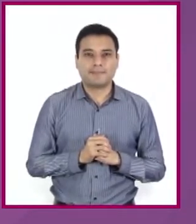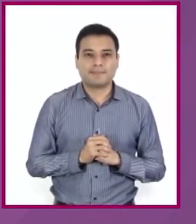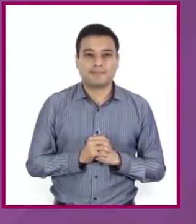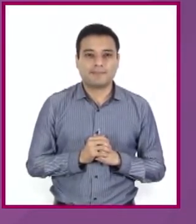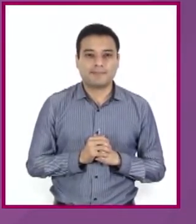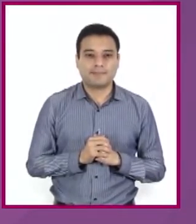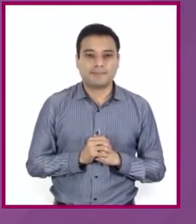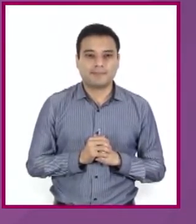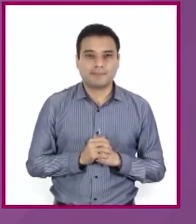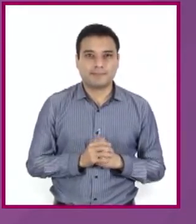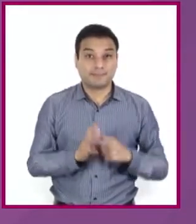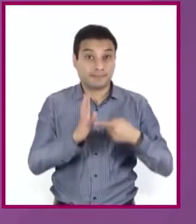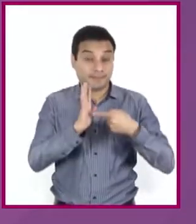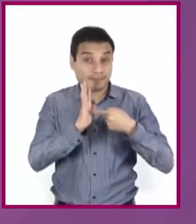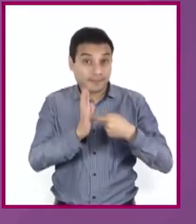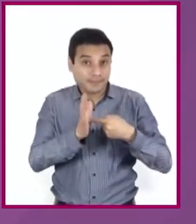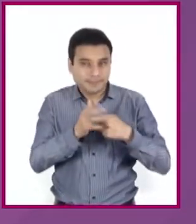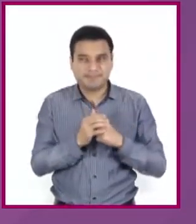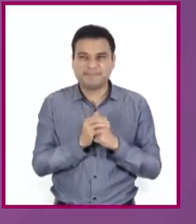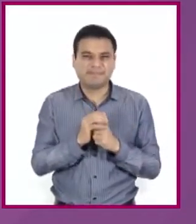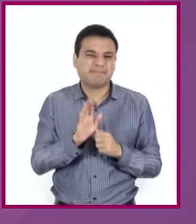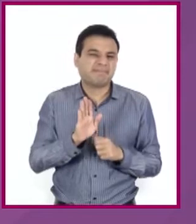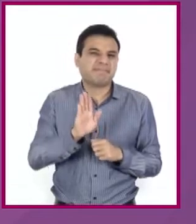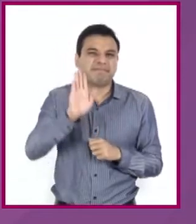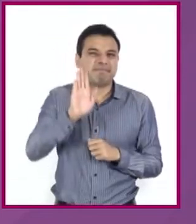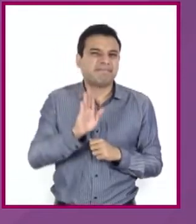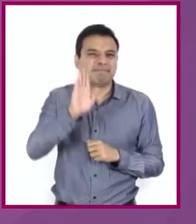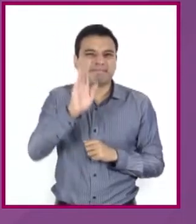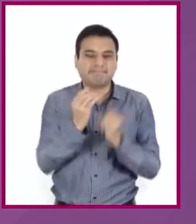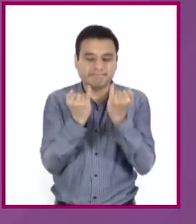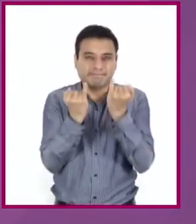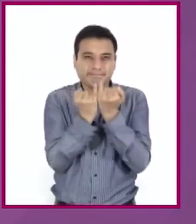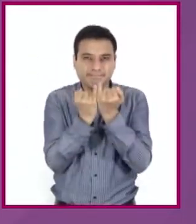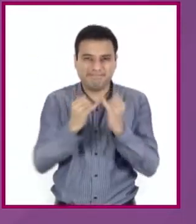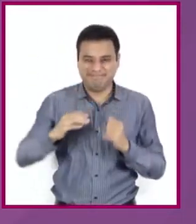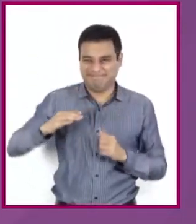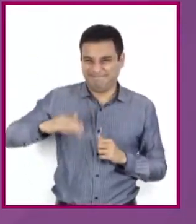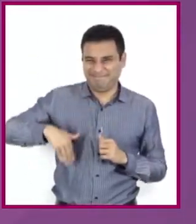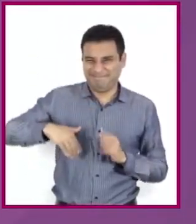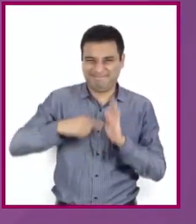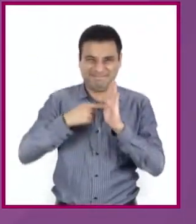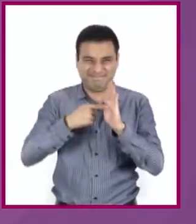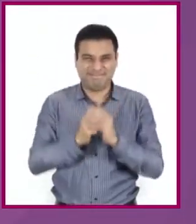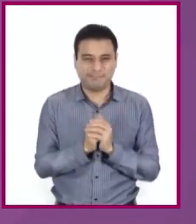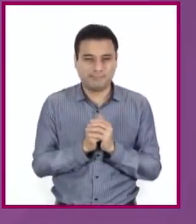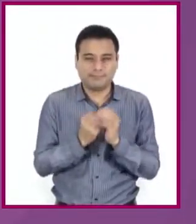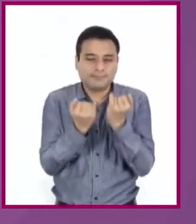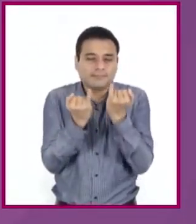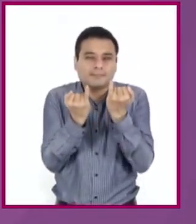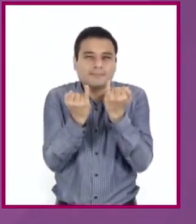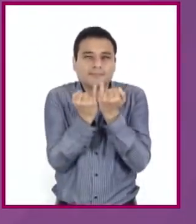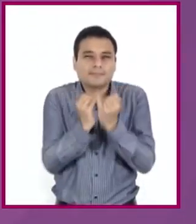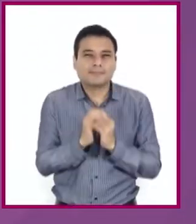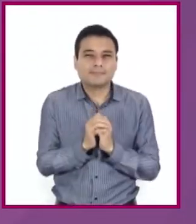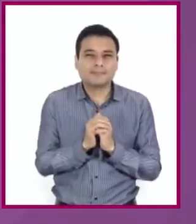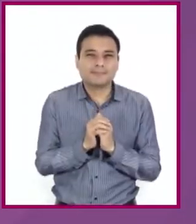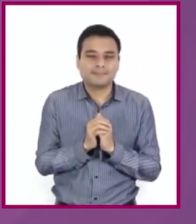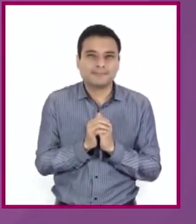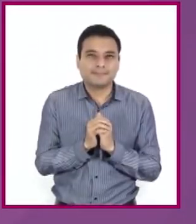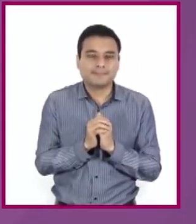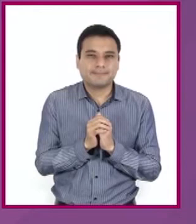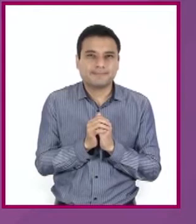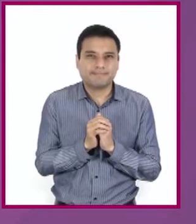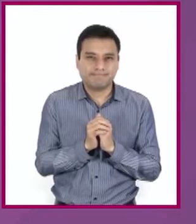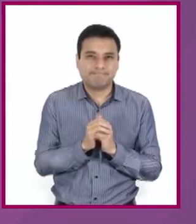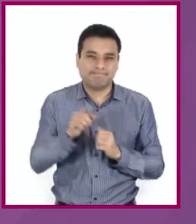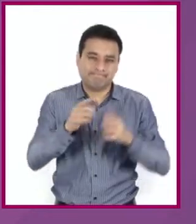Esta turbina funciona muy parecido a la turbina que nos mostró Amperix y es totalmente igual a las turbinas que se encuentran instaladas en